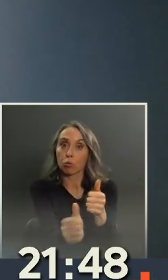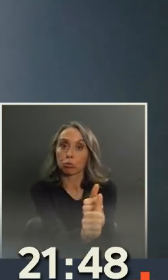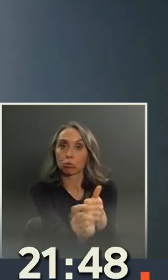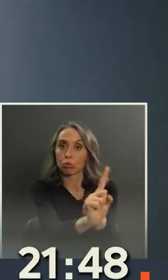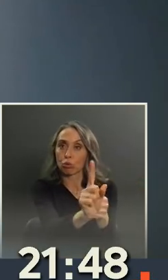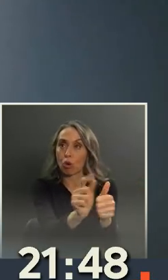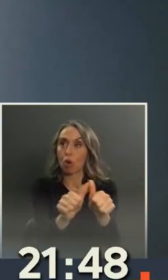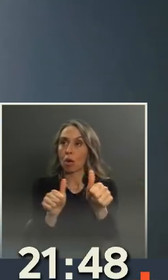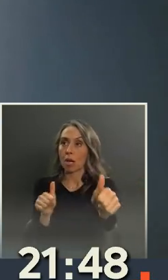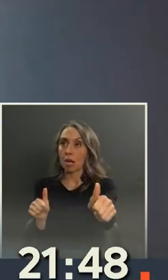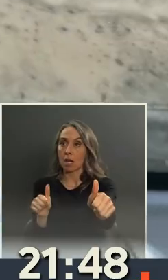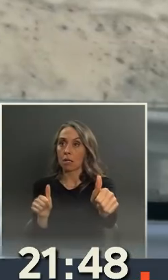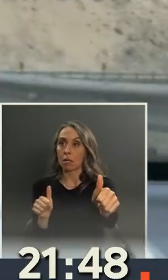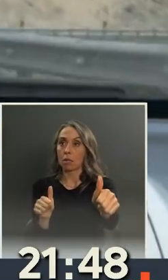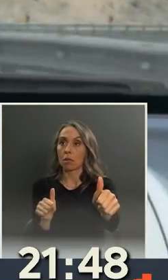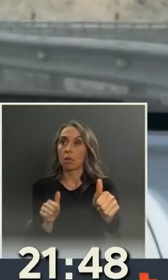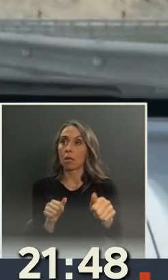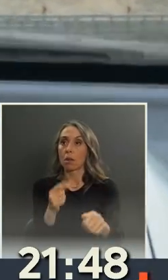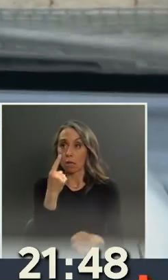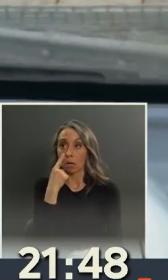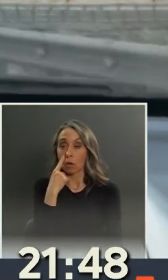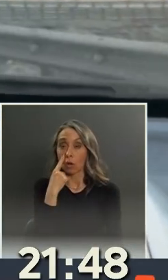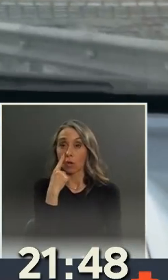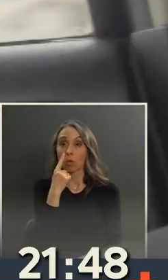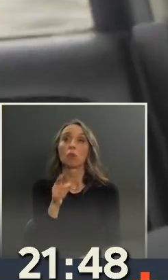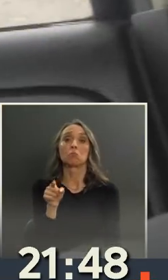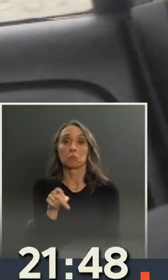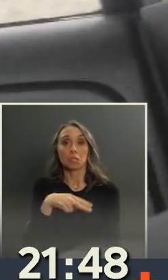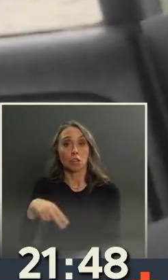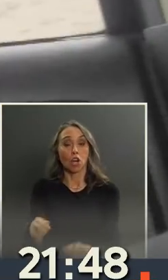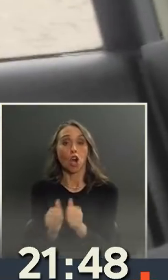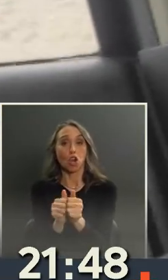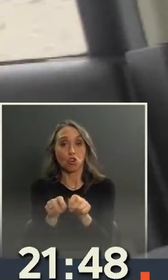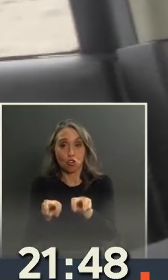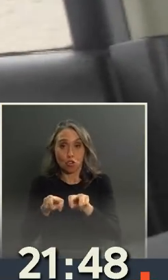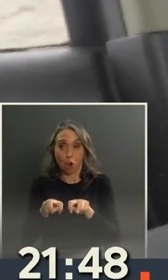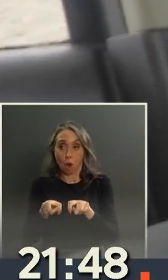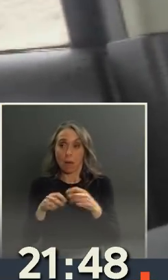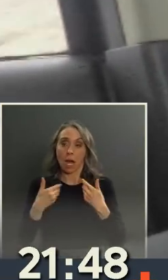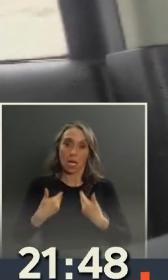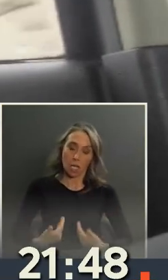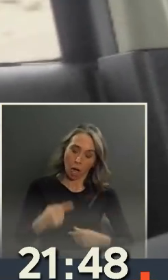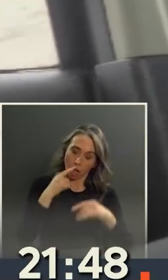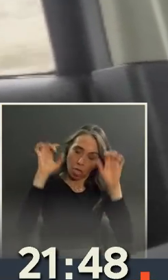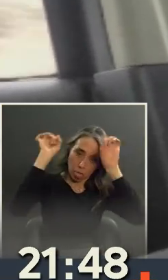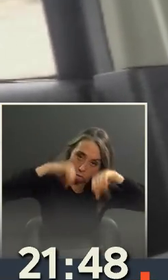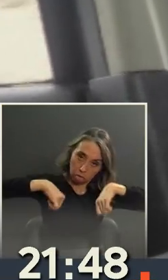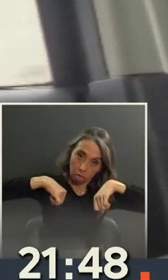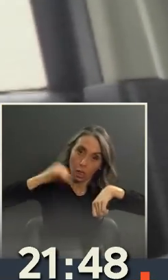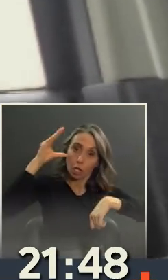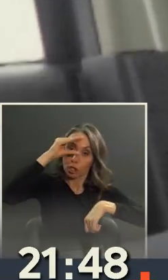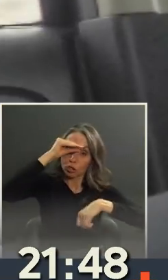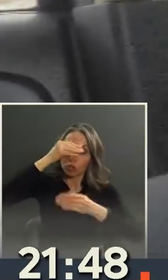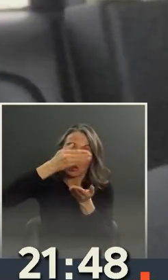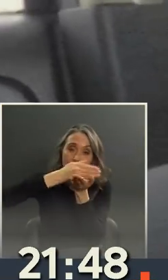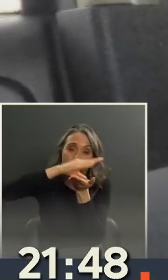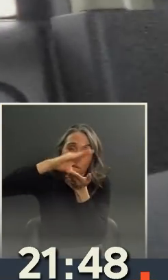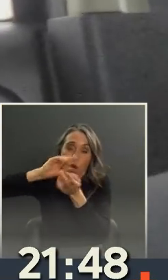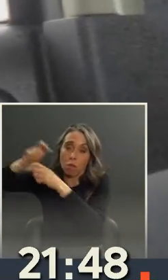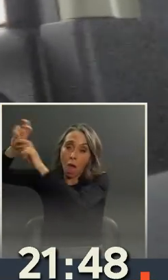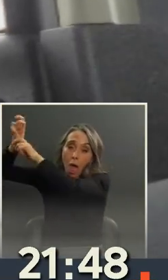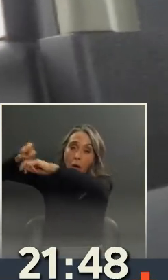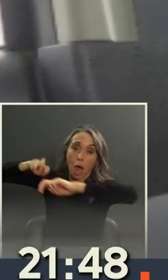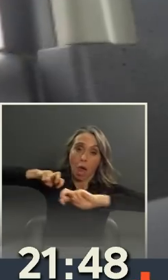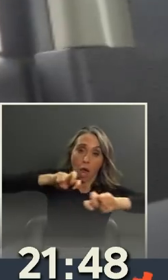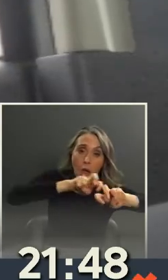pérdida porque no son los únicos. Nuestros compañeros de viaje están cansados. Anoche cruzaron la frontera y tienen como destino